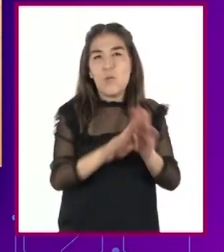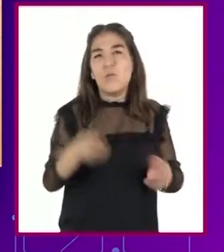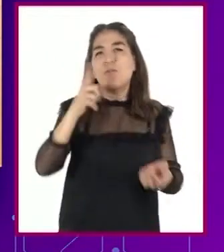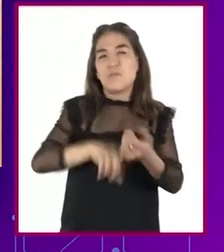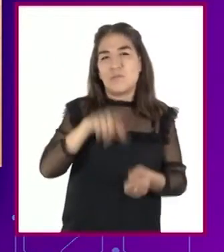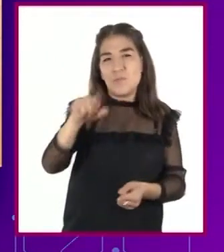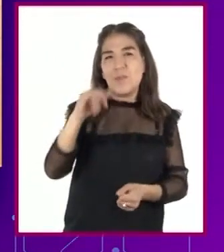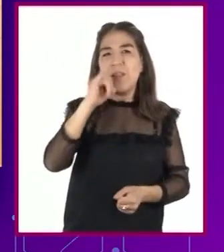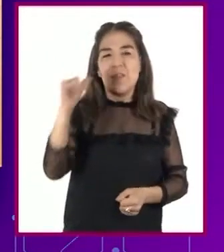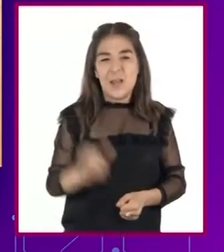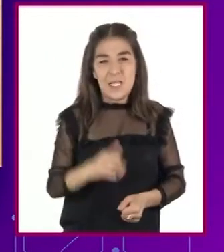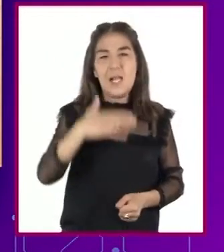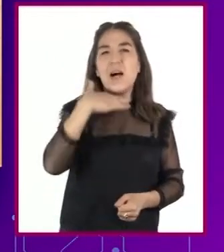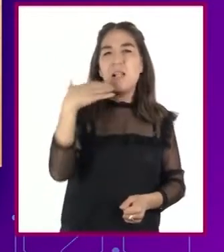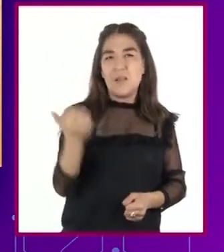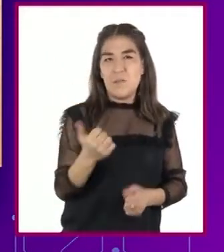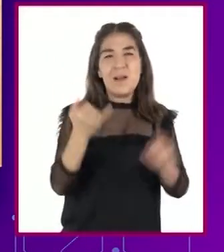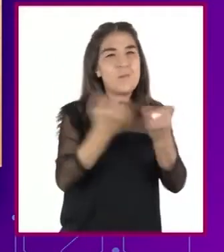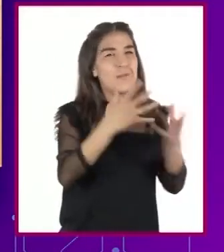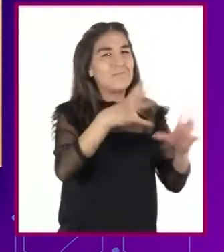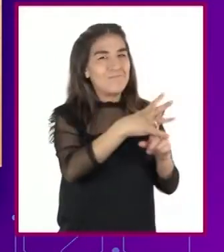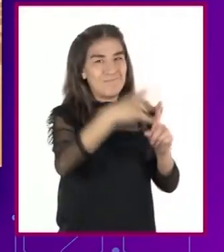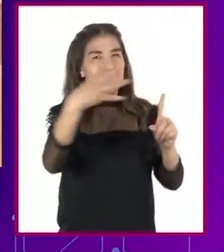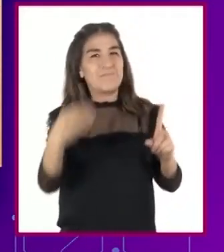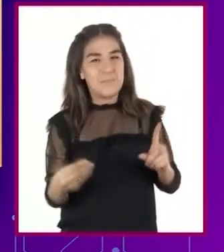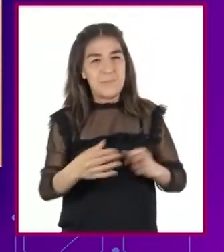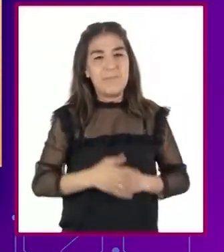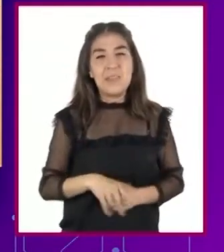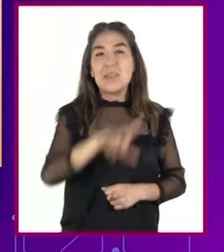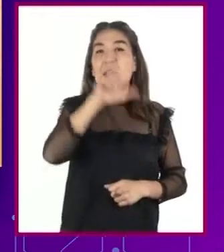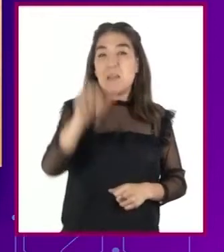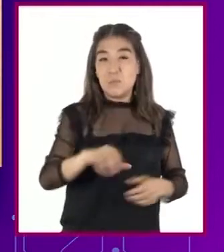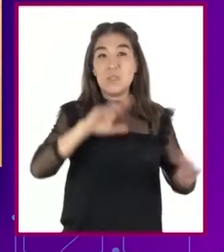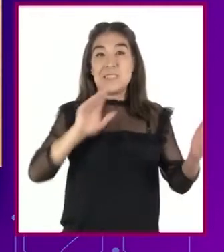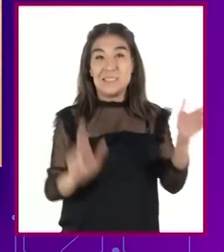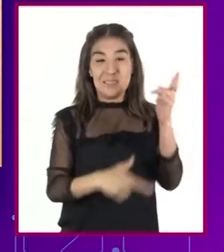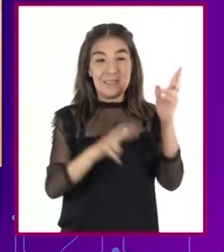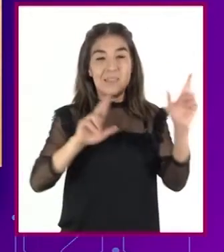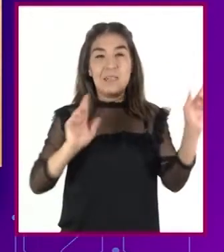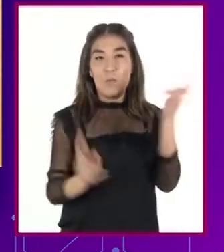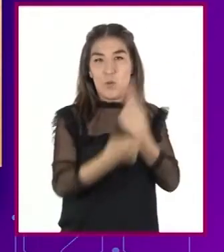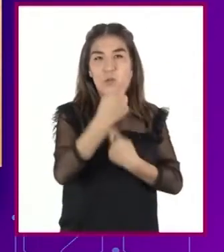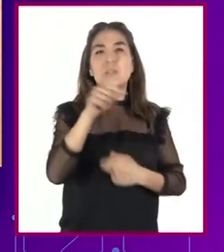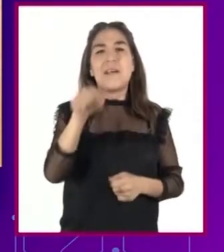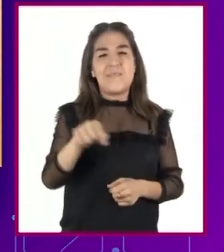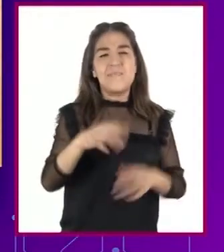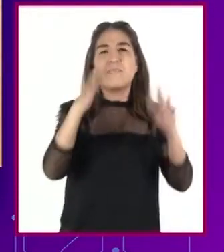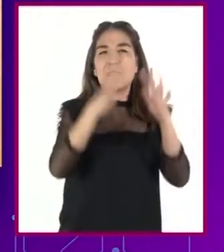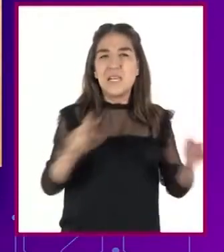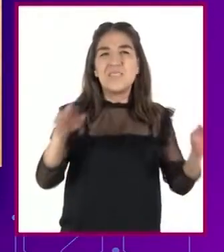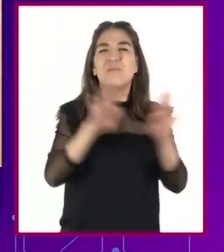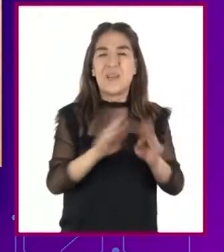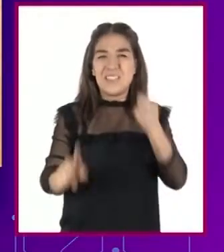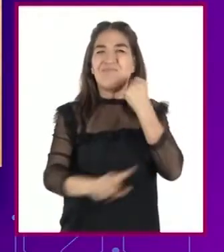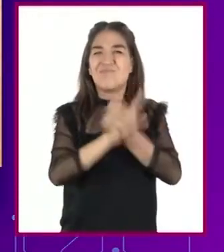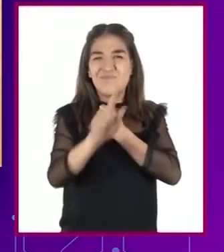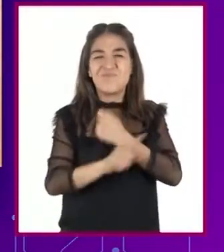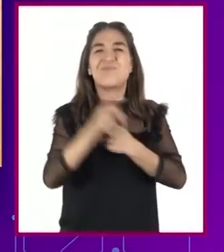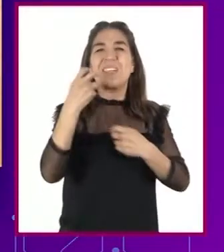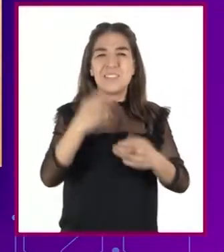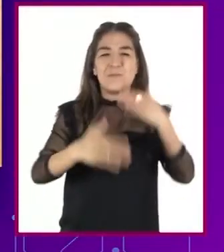Italia y Alemania. Después de la Revolución, Francia experimentó una época de persecuciones